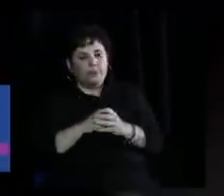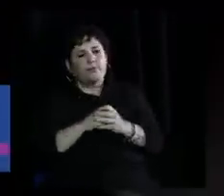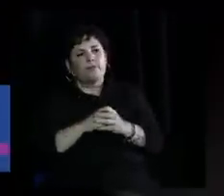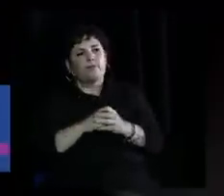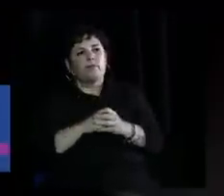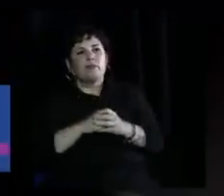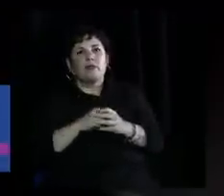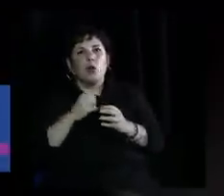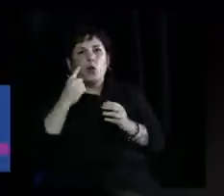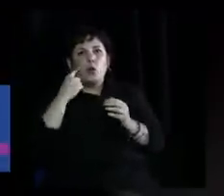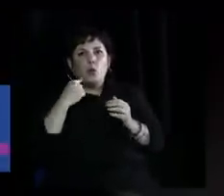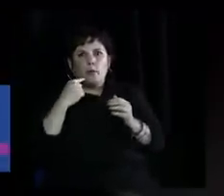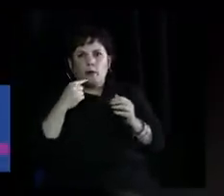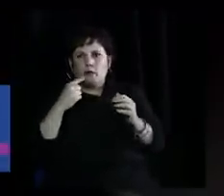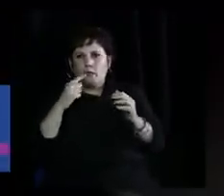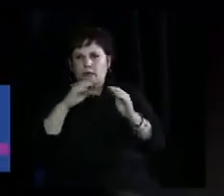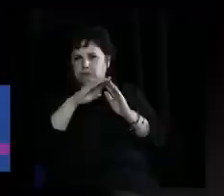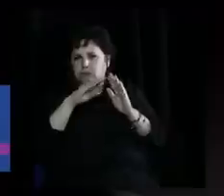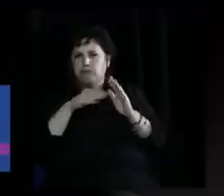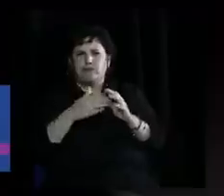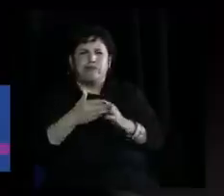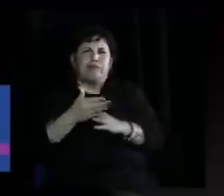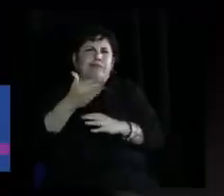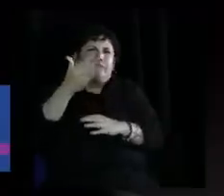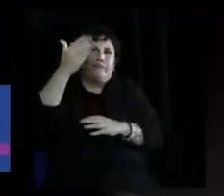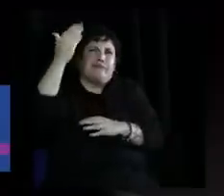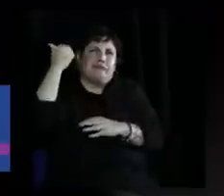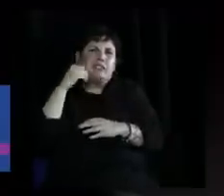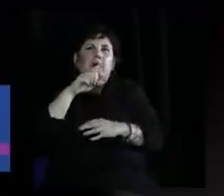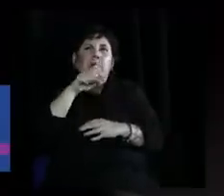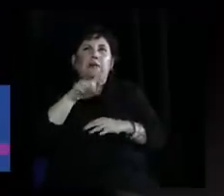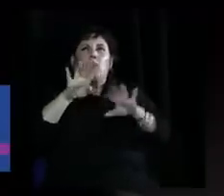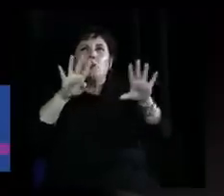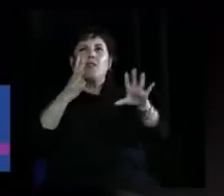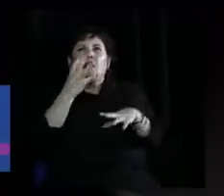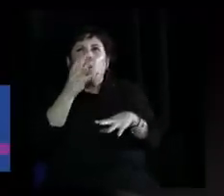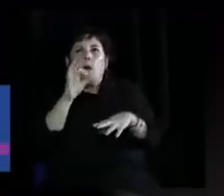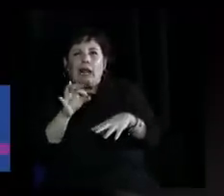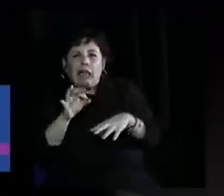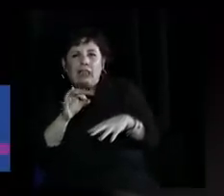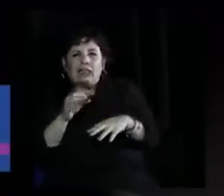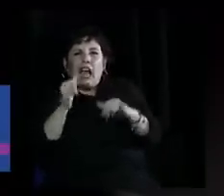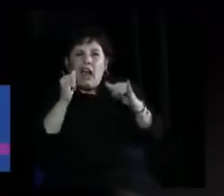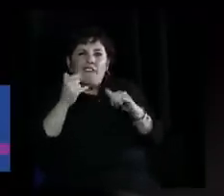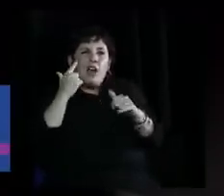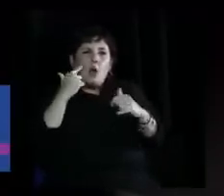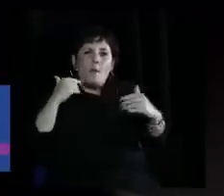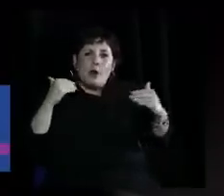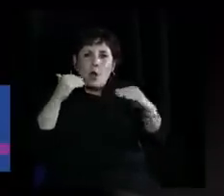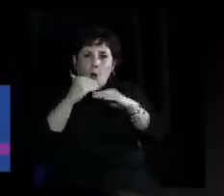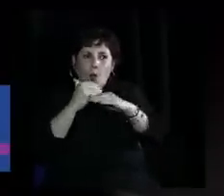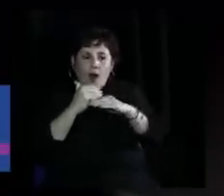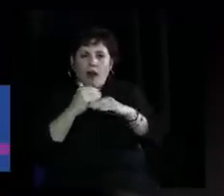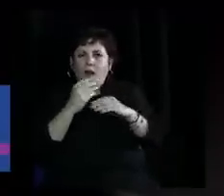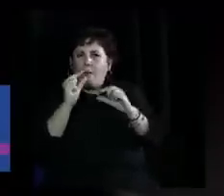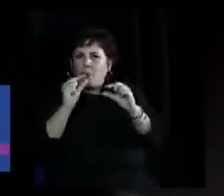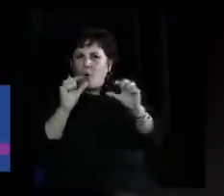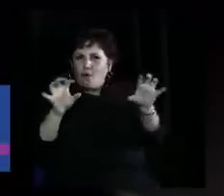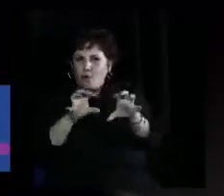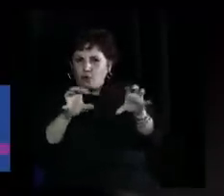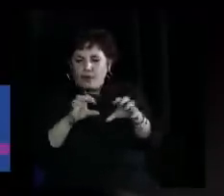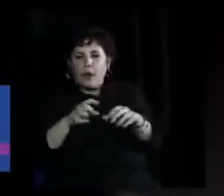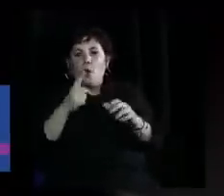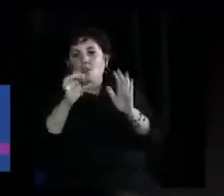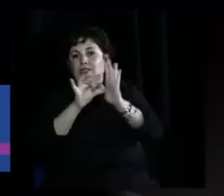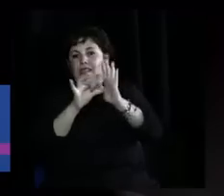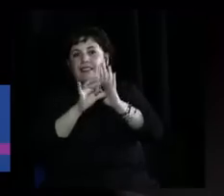el número más bajo. Hay que remontarse a la década del 40 para encontrar una plantilla tan baja a nivel de funcionarios. Con un